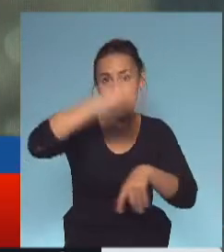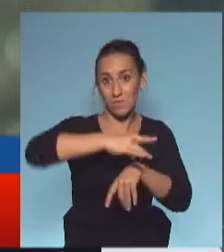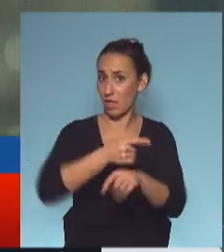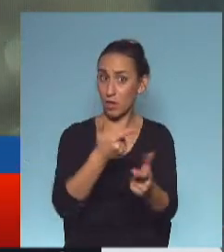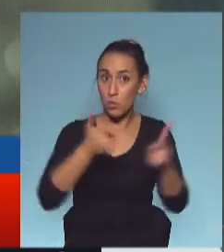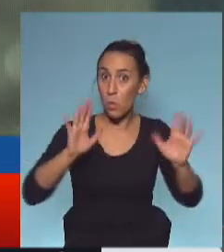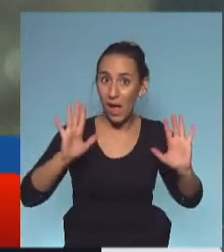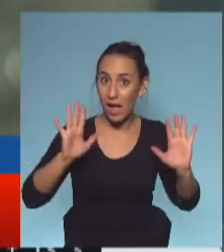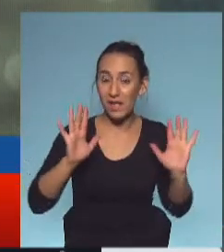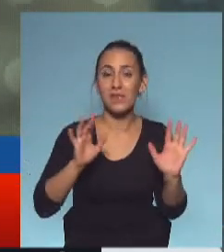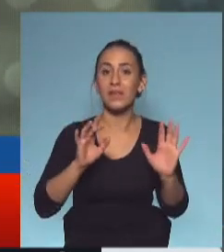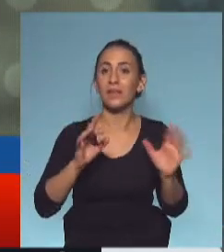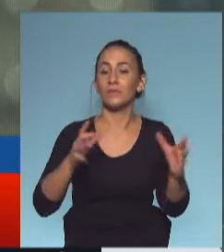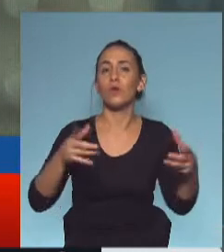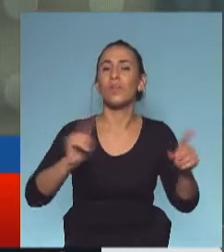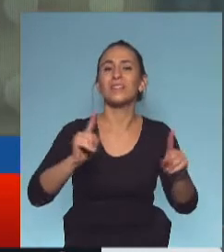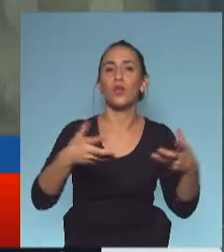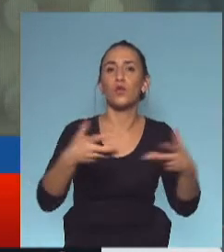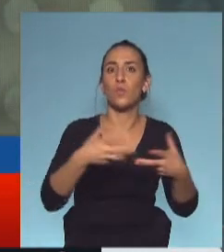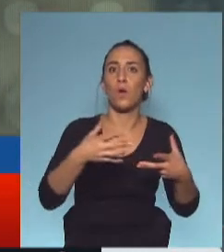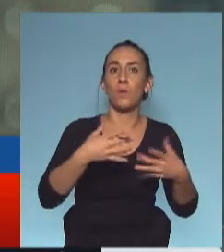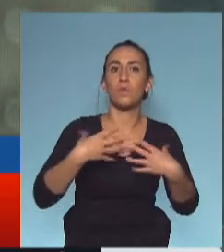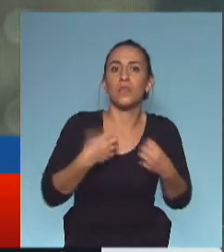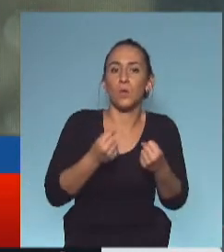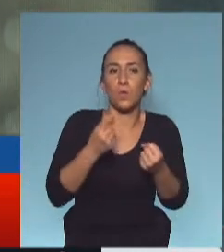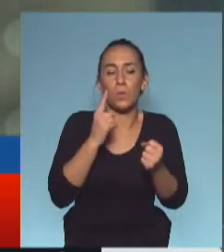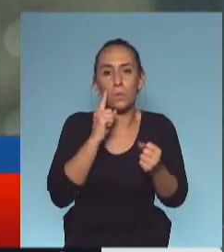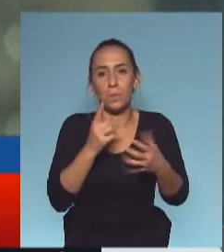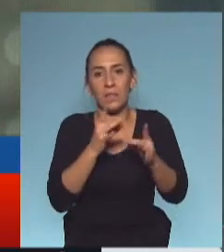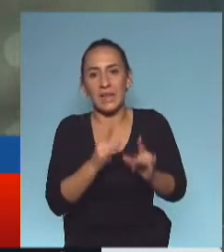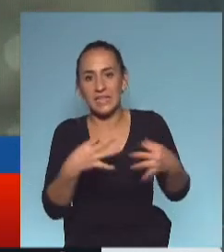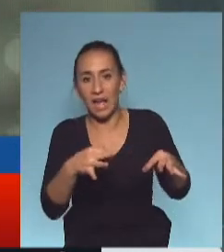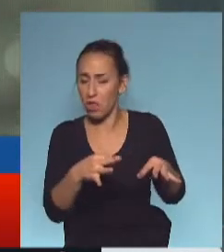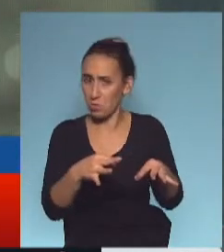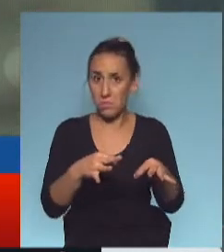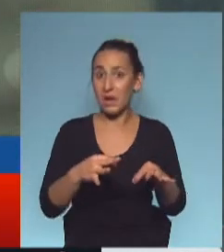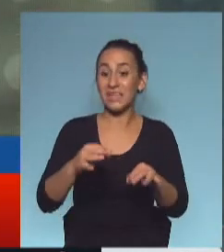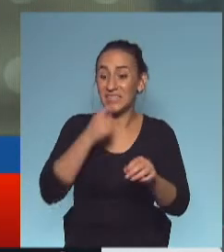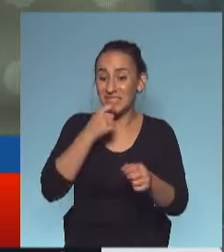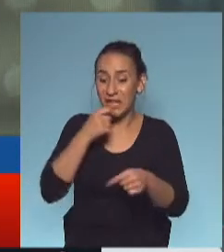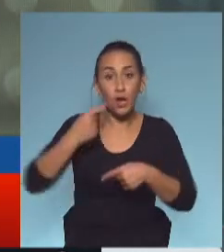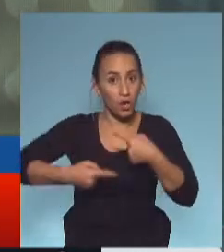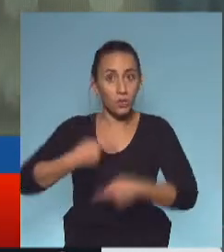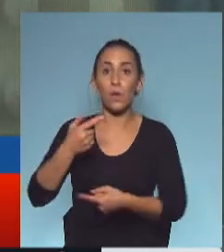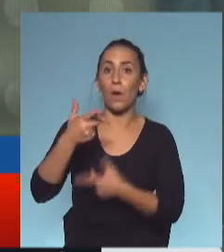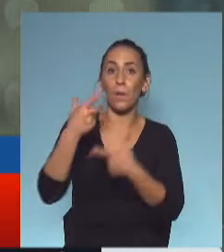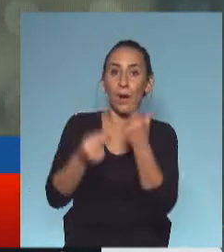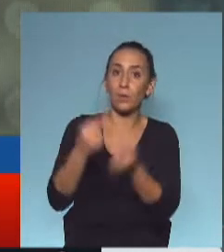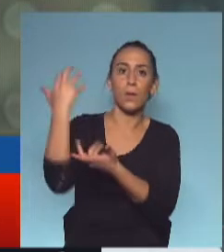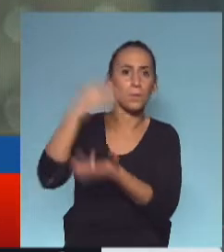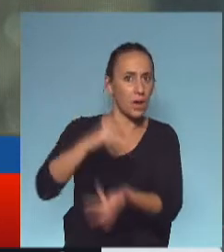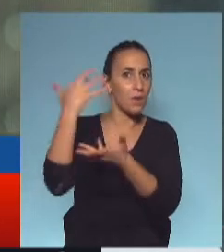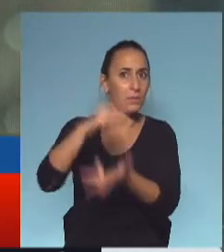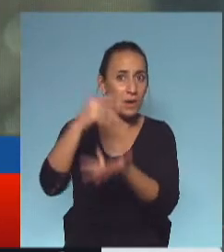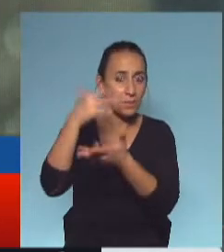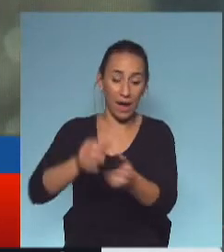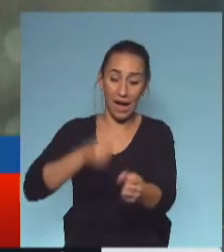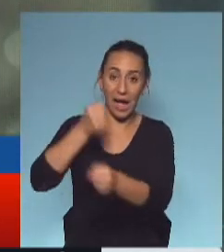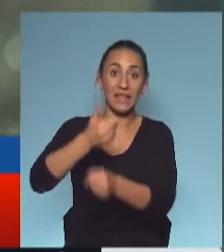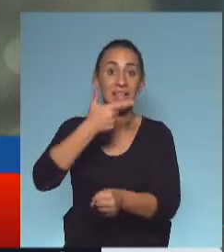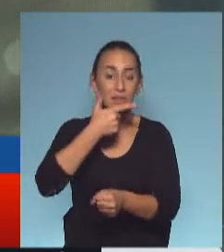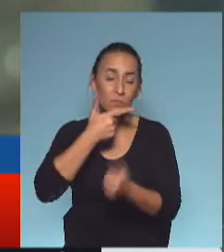riesgo. Calculan en septiembre, si siguen llegando las vacunas como llegan hasta ahora, que en septiembre podrían estar vacunando mayores de